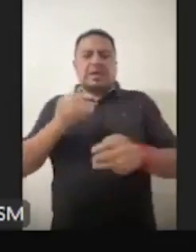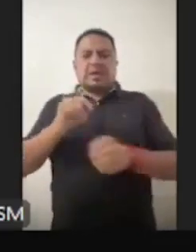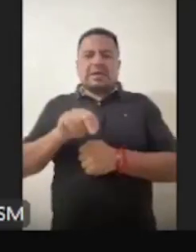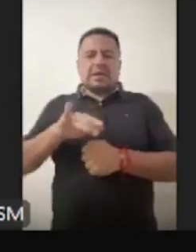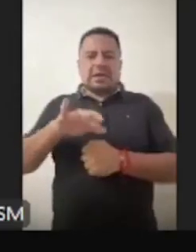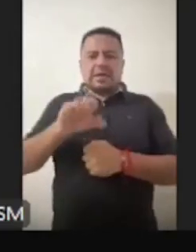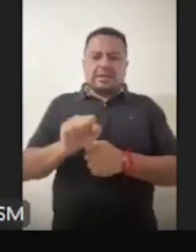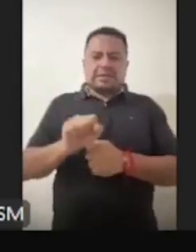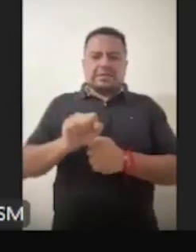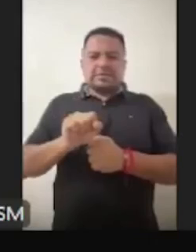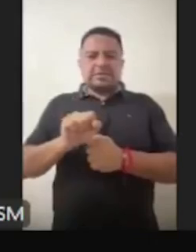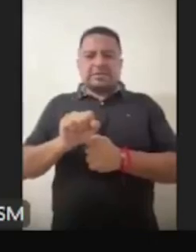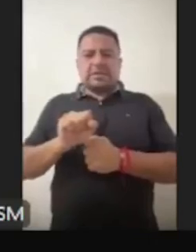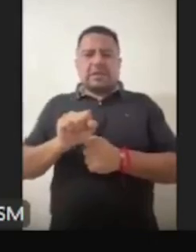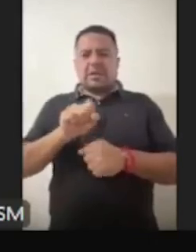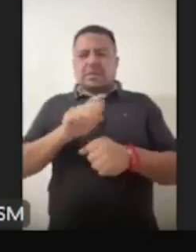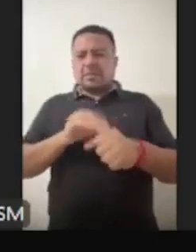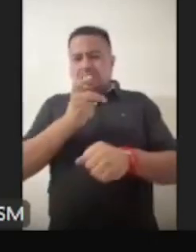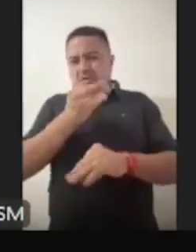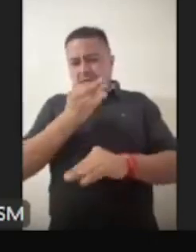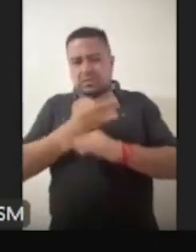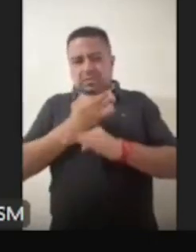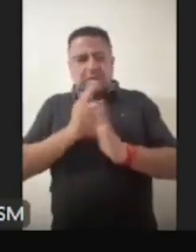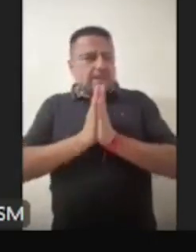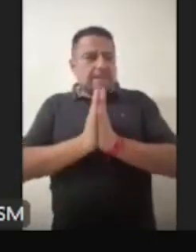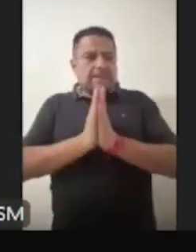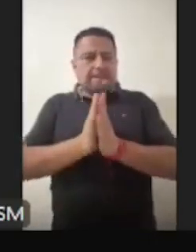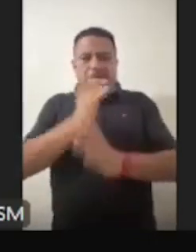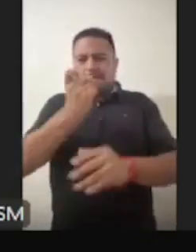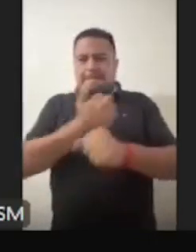Betancur Salgado. Por lo tanto, le solicito,